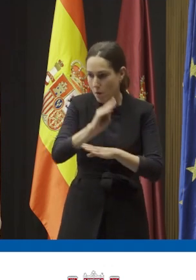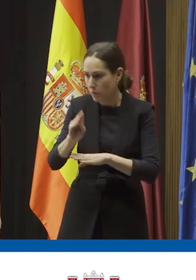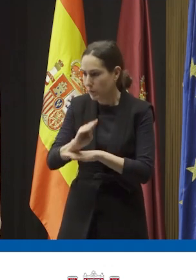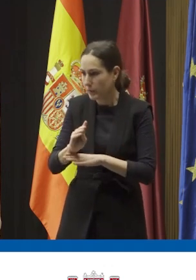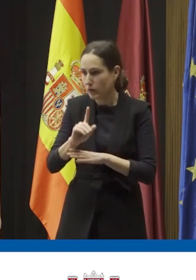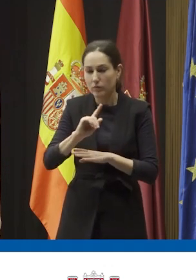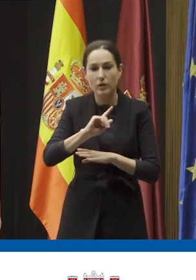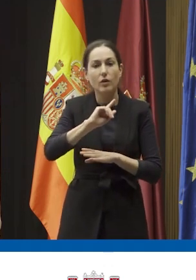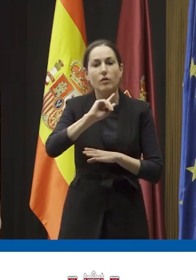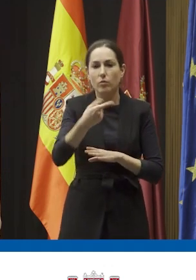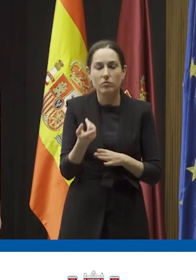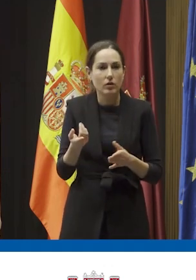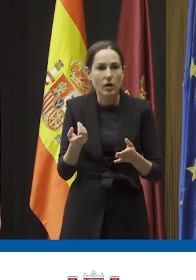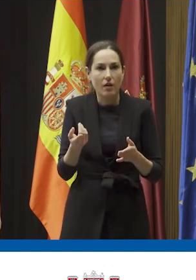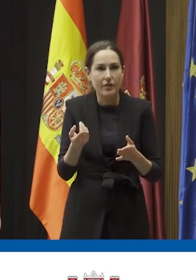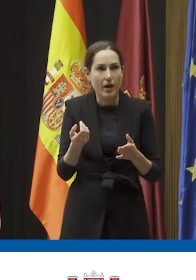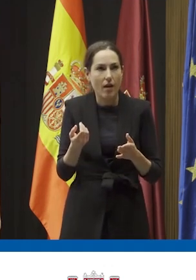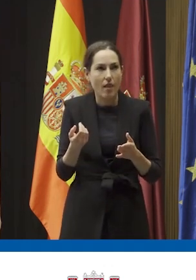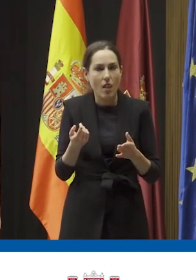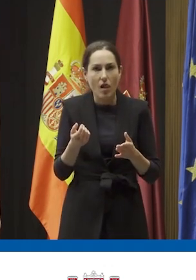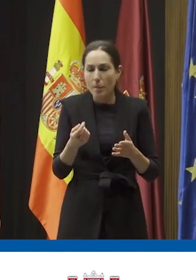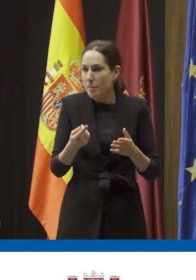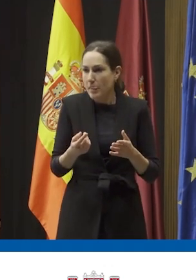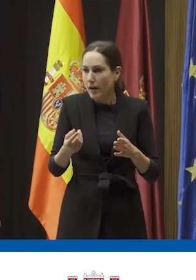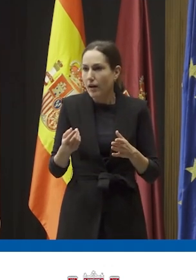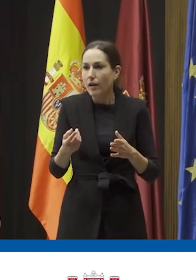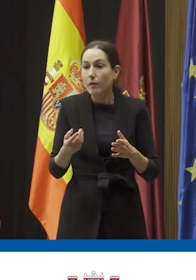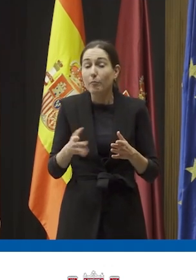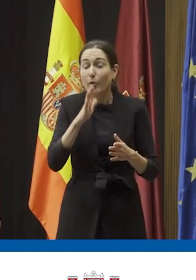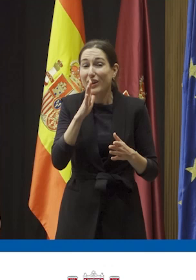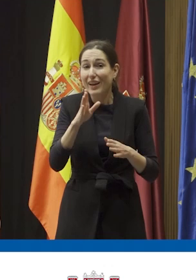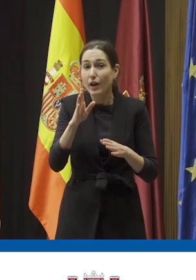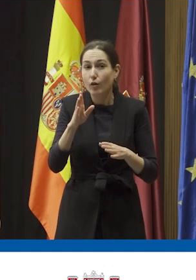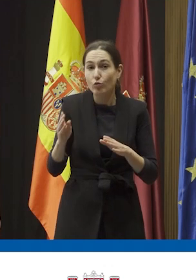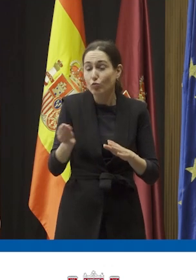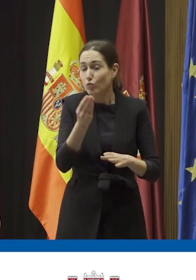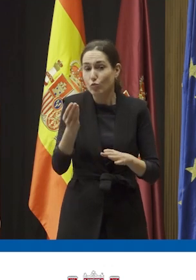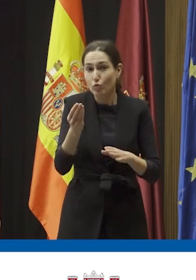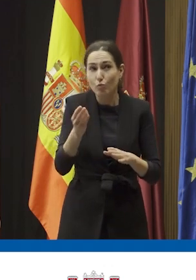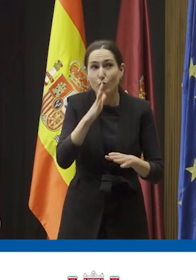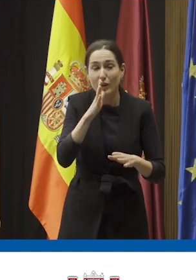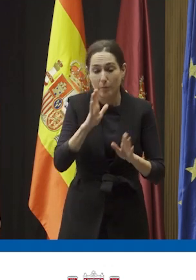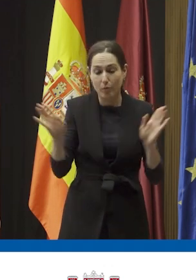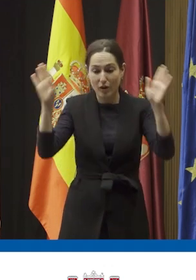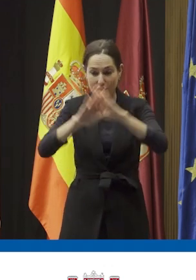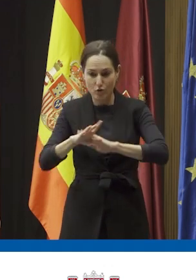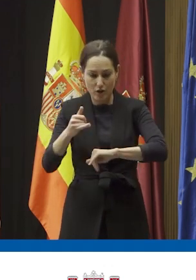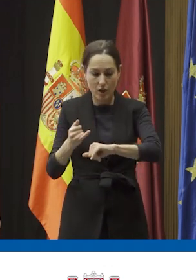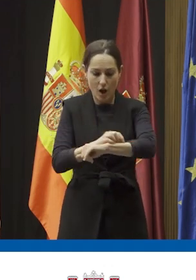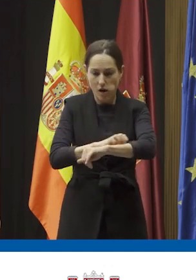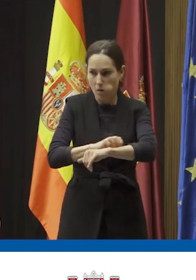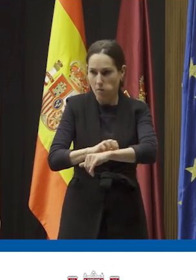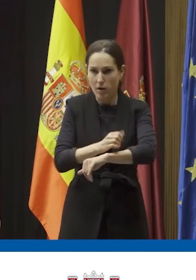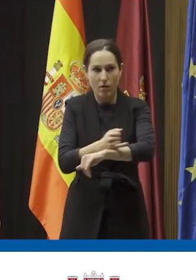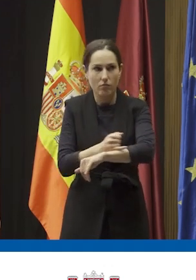la noche se raspaba las llagas, claro, de esa forma. Hasta que apareció Diego de Argumosa. Y dijo,